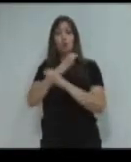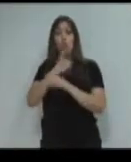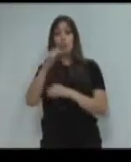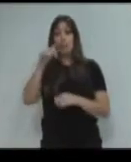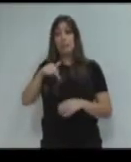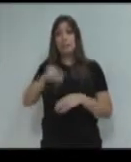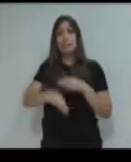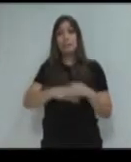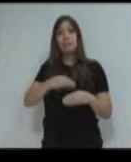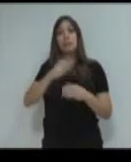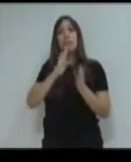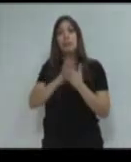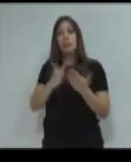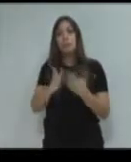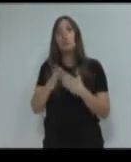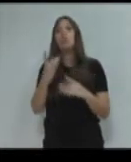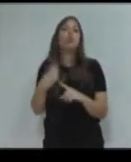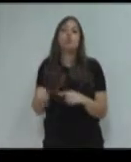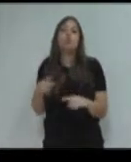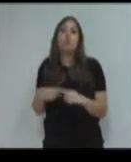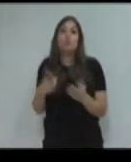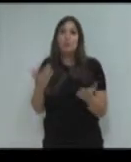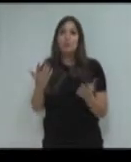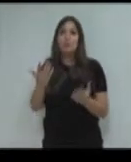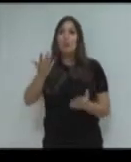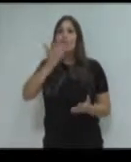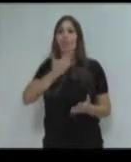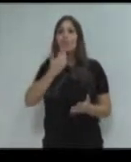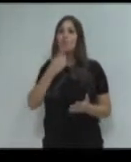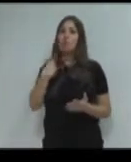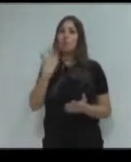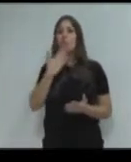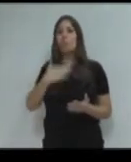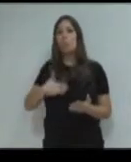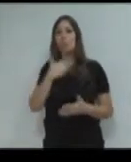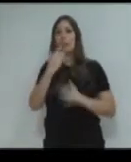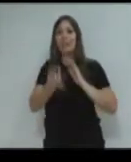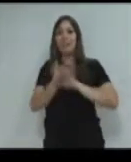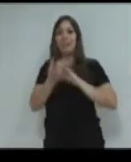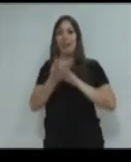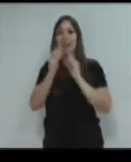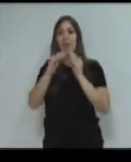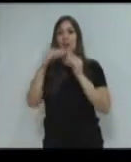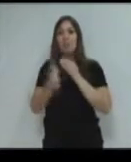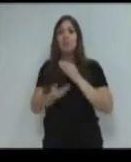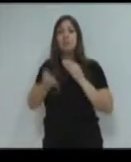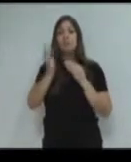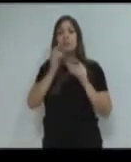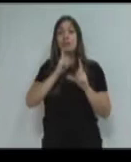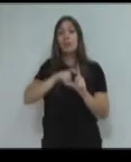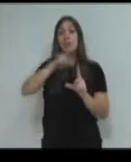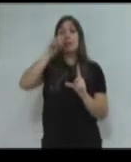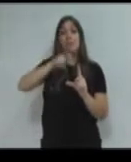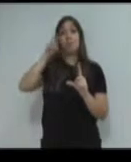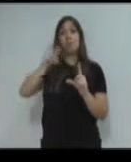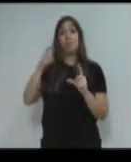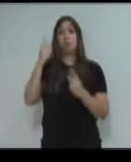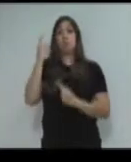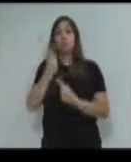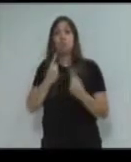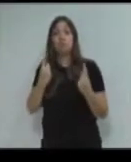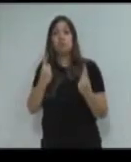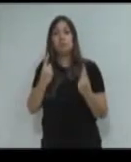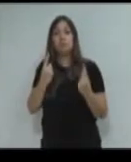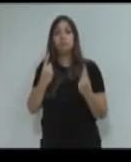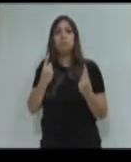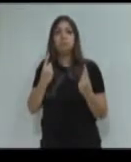aquí libros, por lo cual también estamos en la parte de generadores, ¿no? Es cierto que hay gráficos que son,